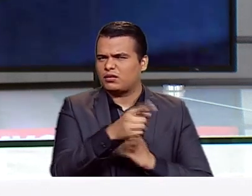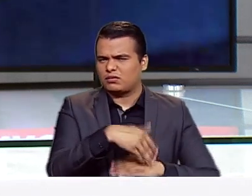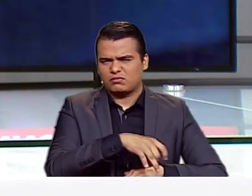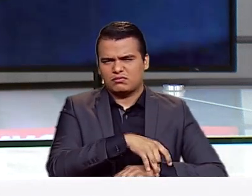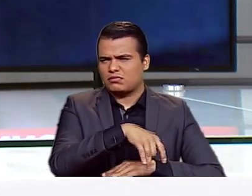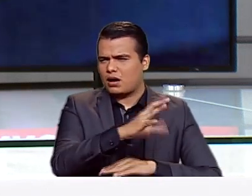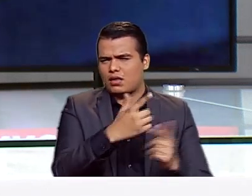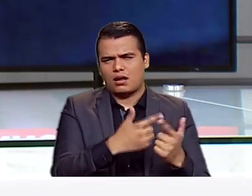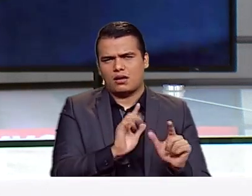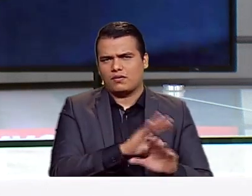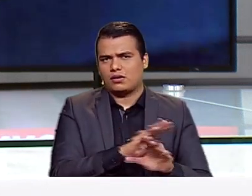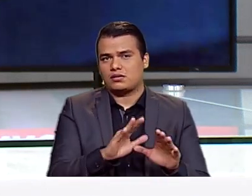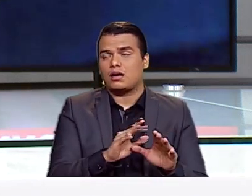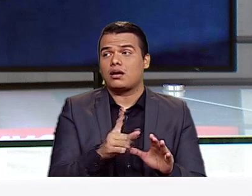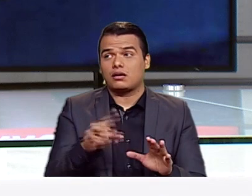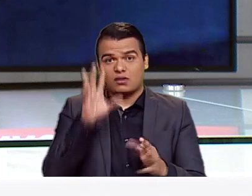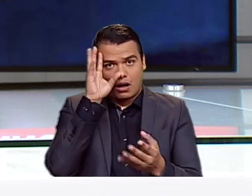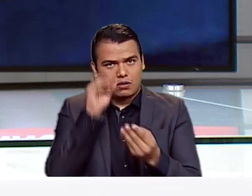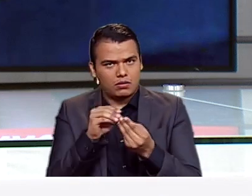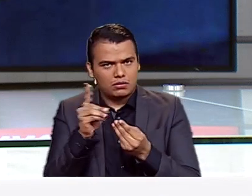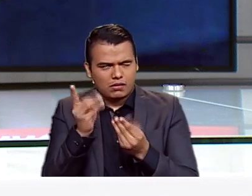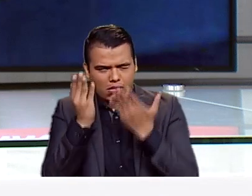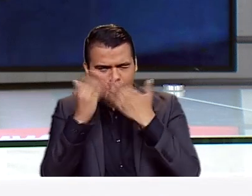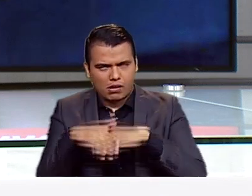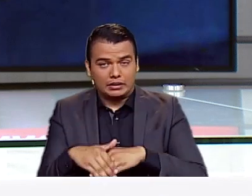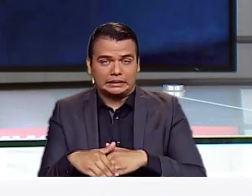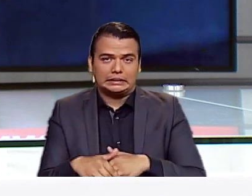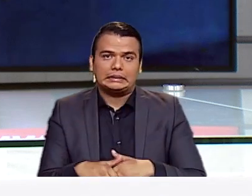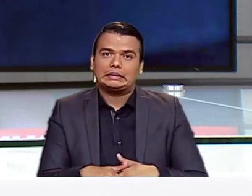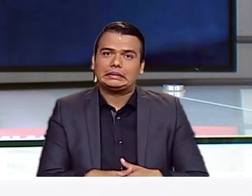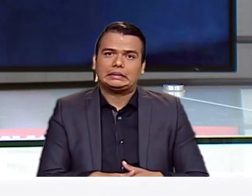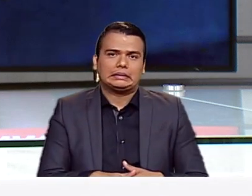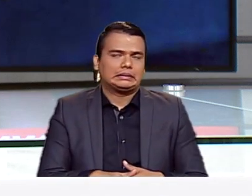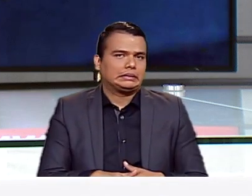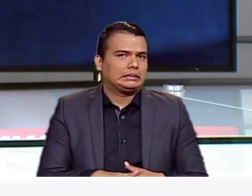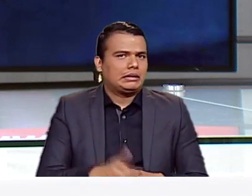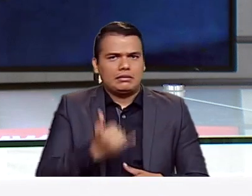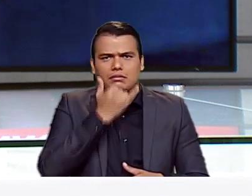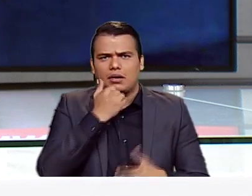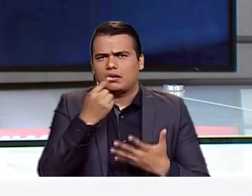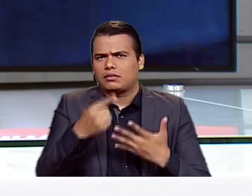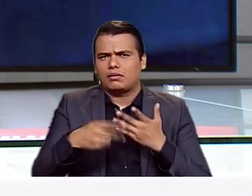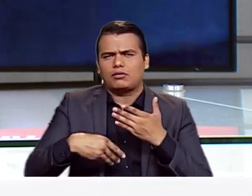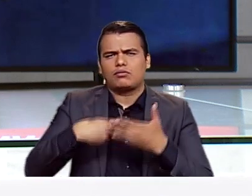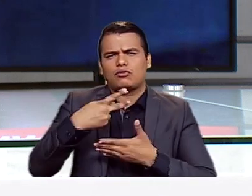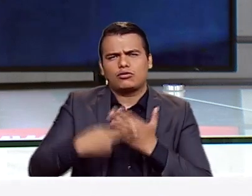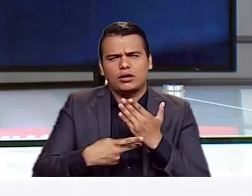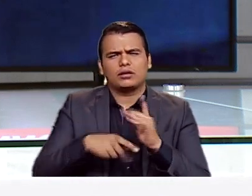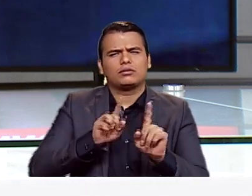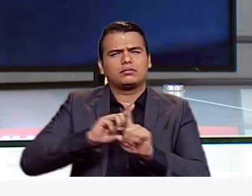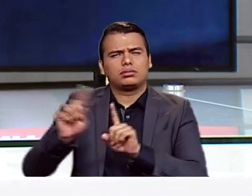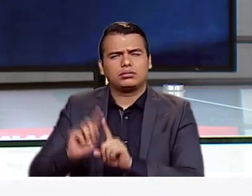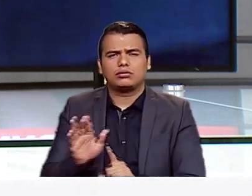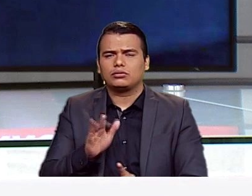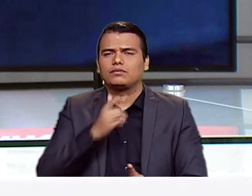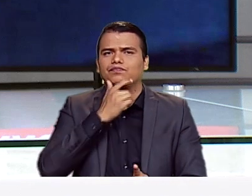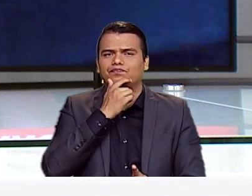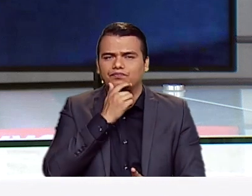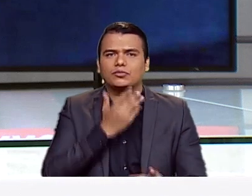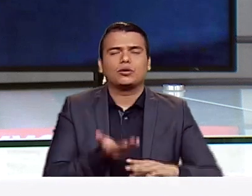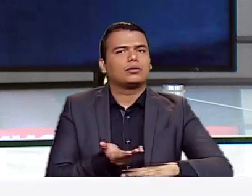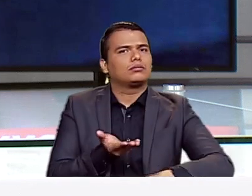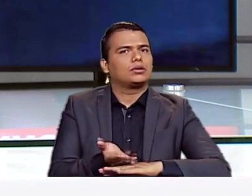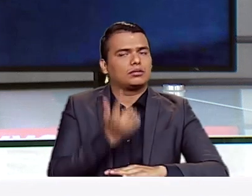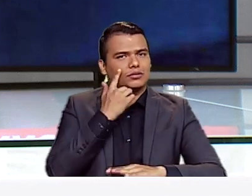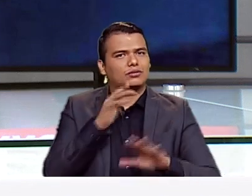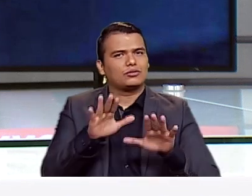impunidad actos de corrupción como los que se registran en más de 1.080 obras inconclusas a lo largo y ancho de Colombia, fueron formuladas en el